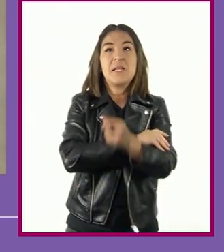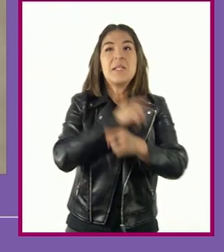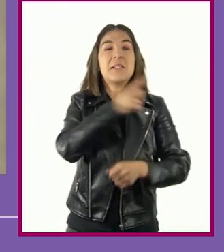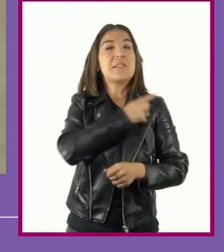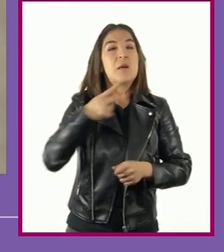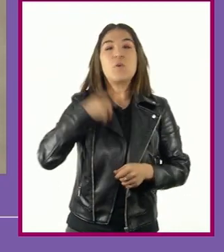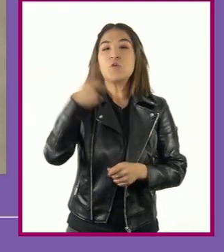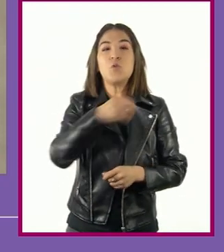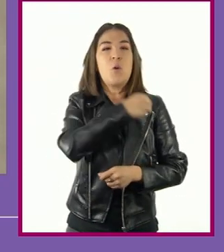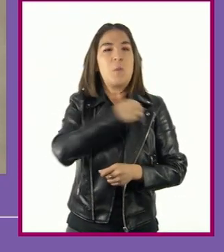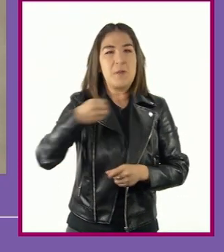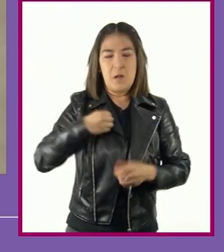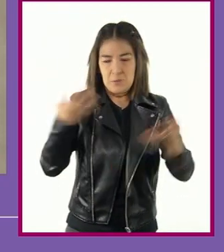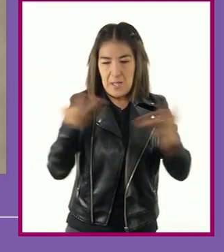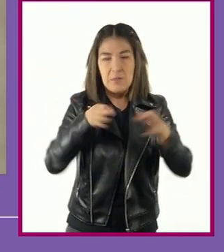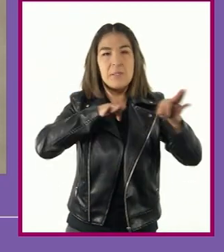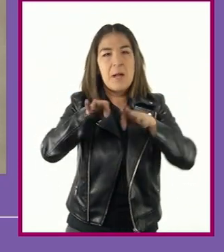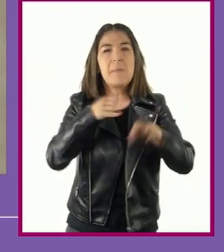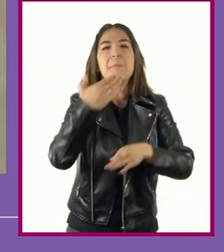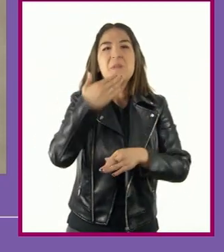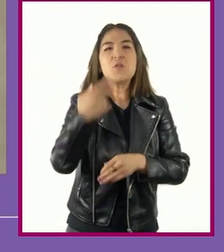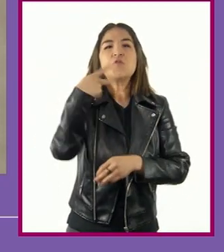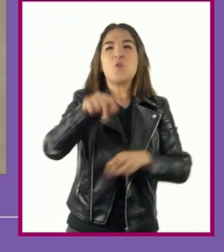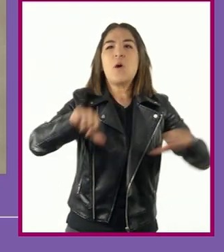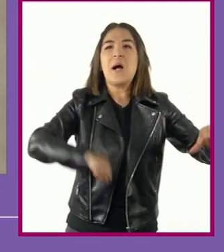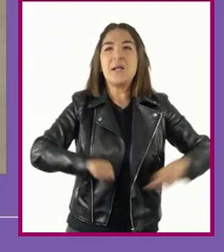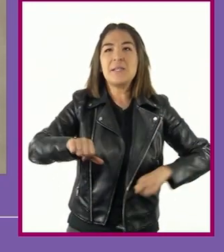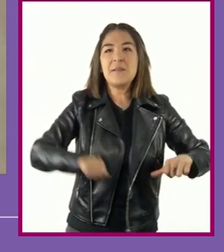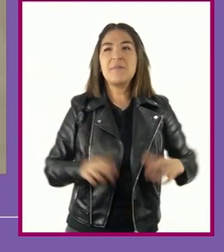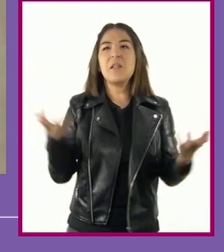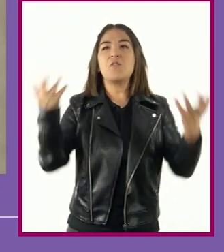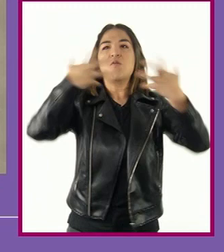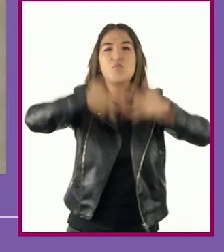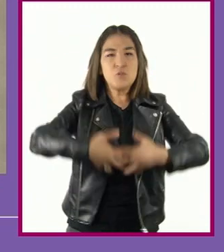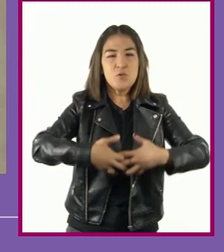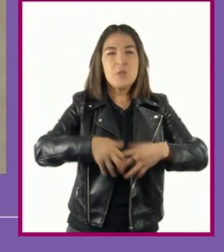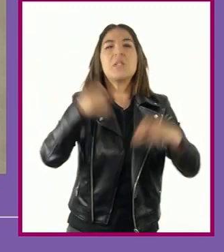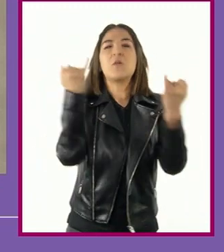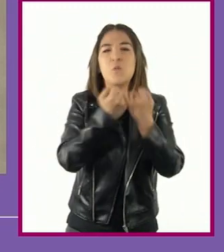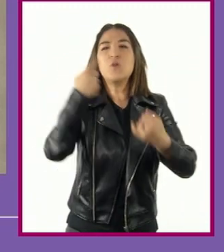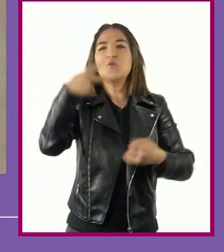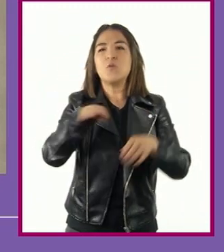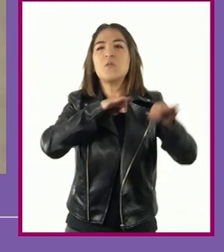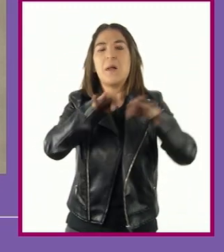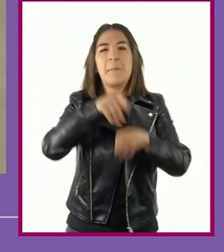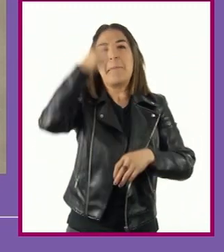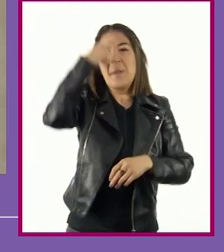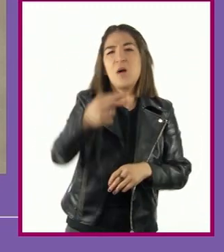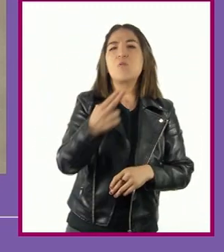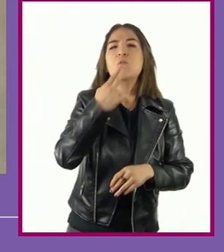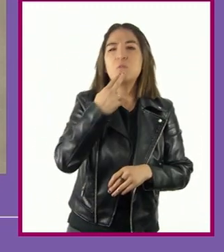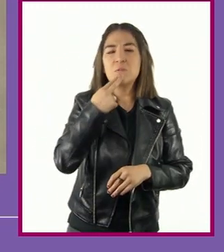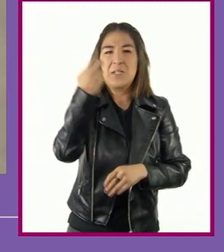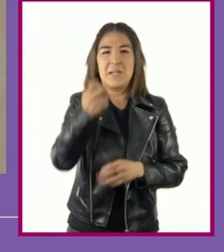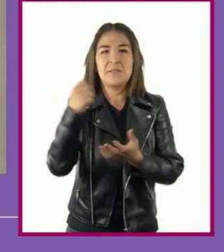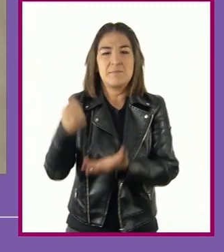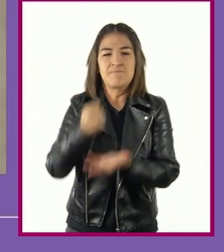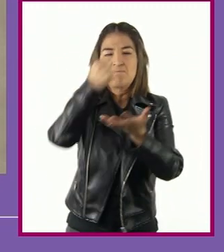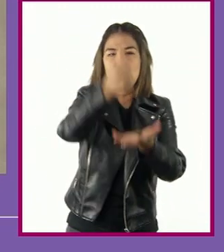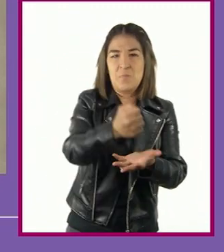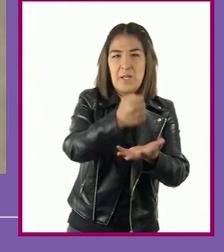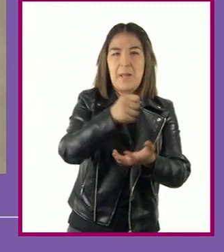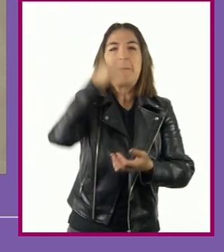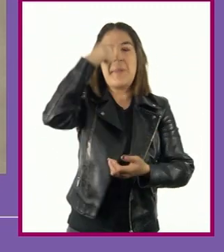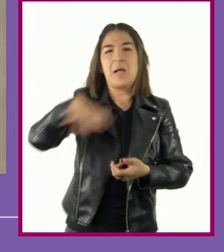obligación de rendir cuentas sobre las acciones que realizan y sobre la manera en que utilizan los recursos